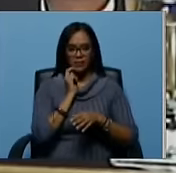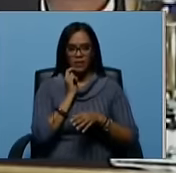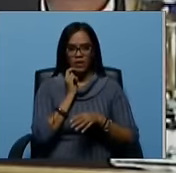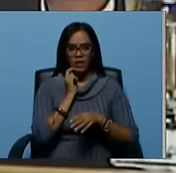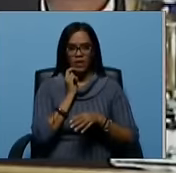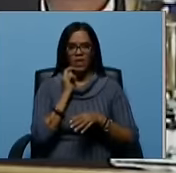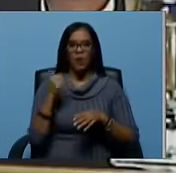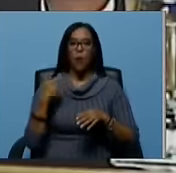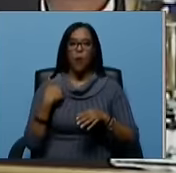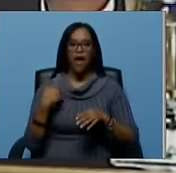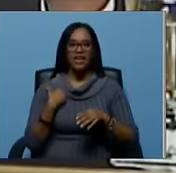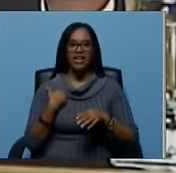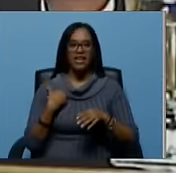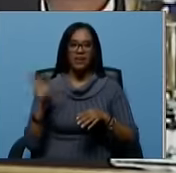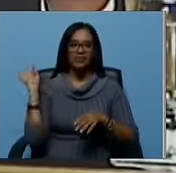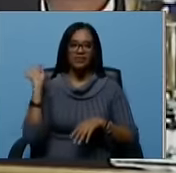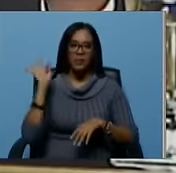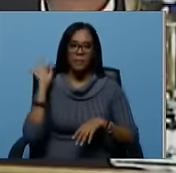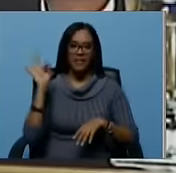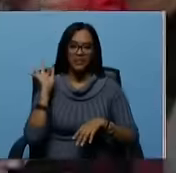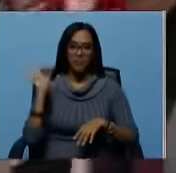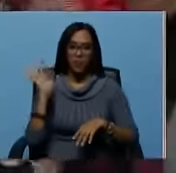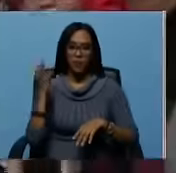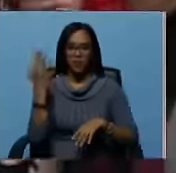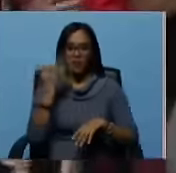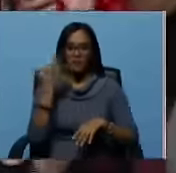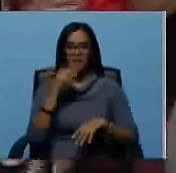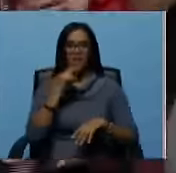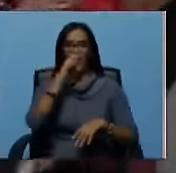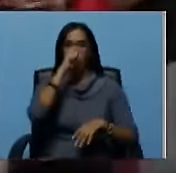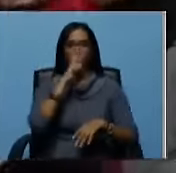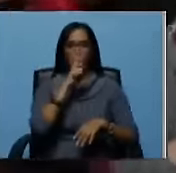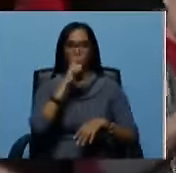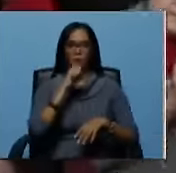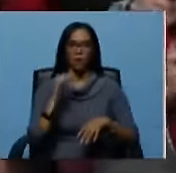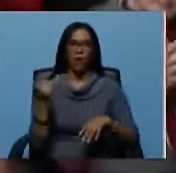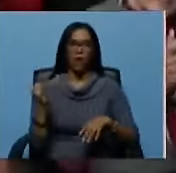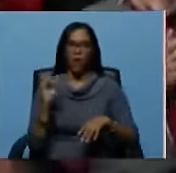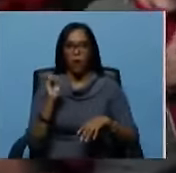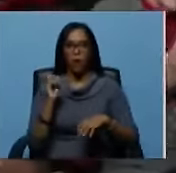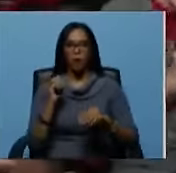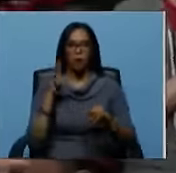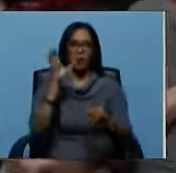neofascismo y cualquier expresión similar de odio o de persecución.